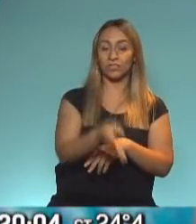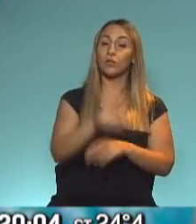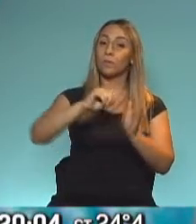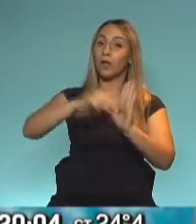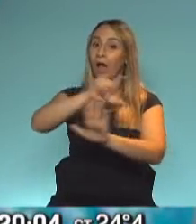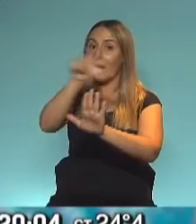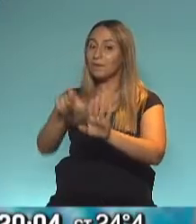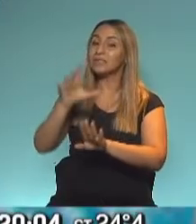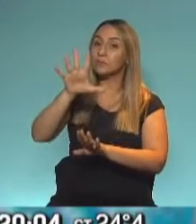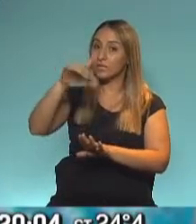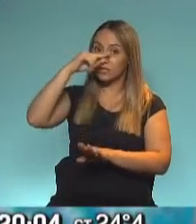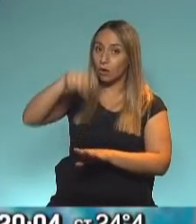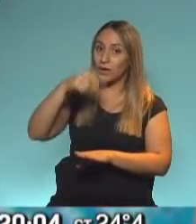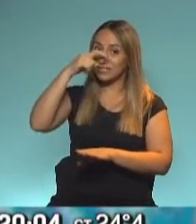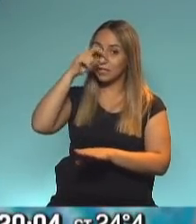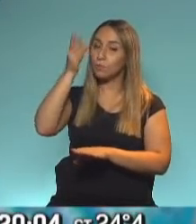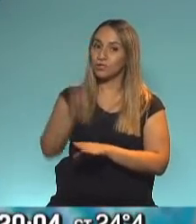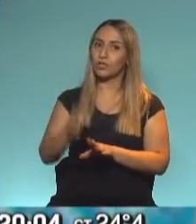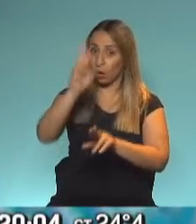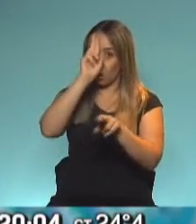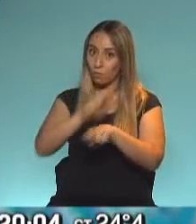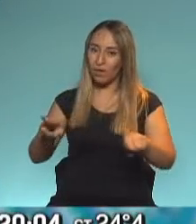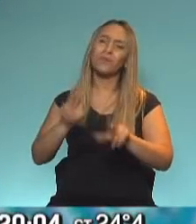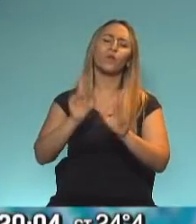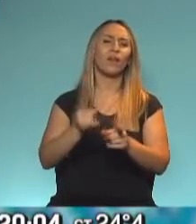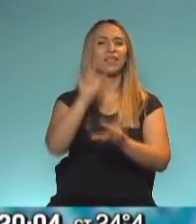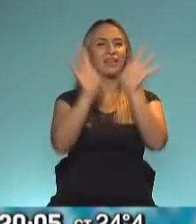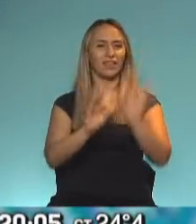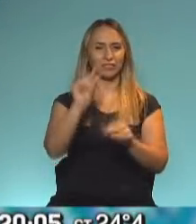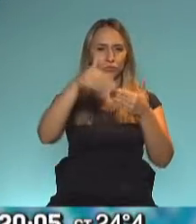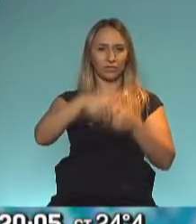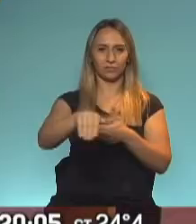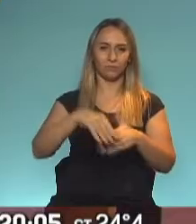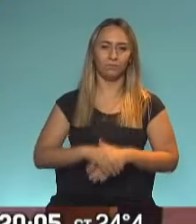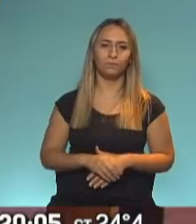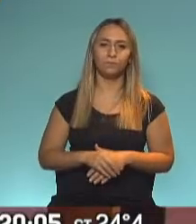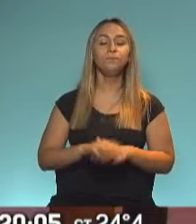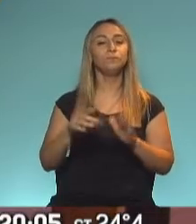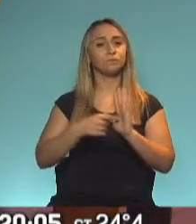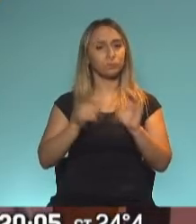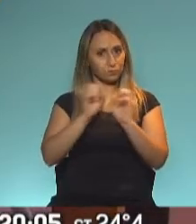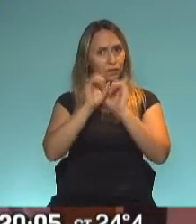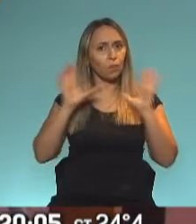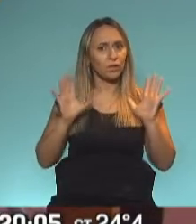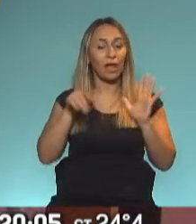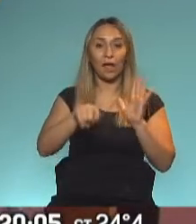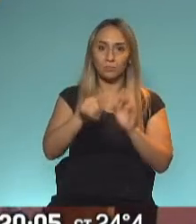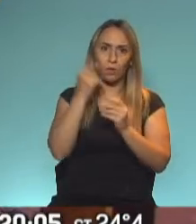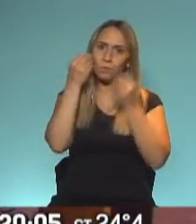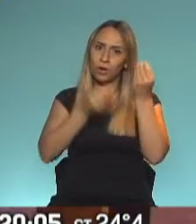AMBA 57,7%, pero vamos a dar detallado en instantes nada más. Y está claro que es el comienzo de esa preocupación.